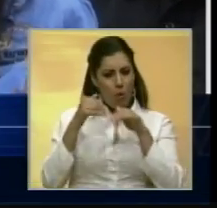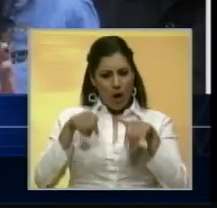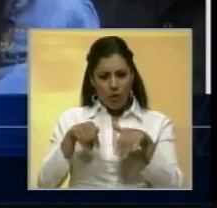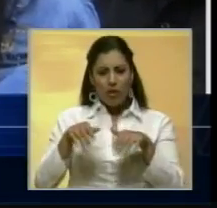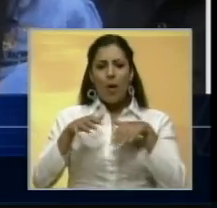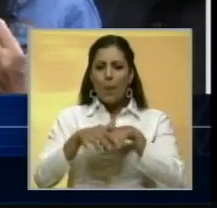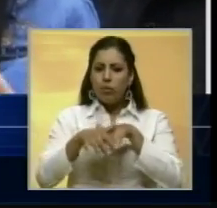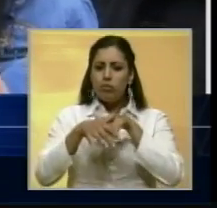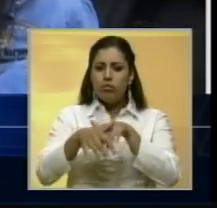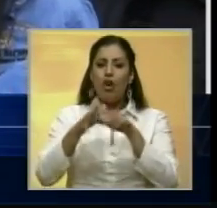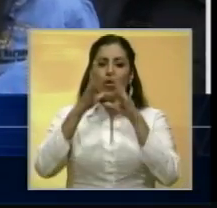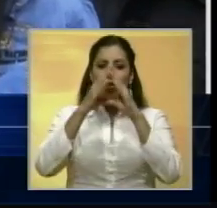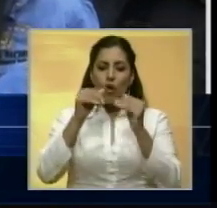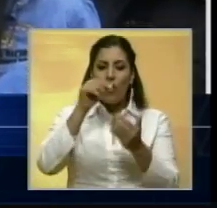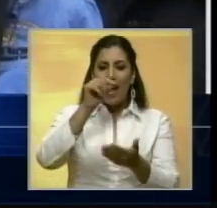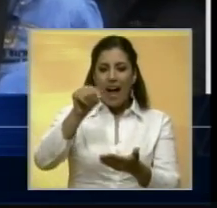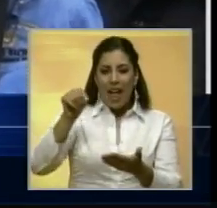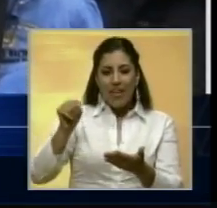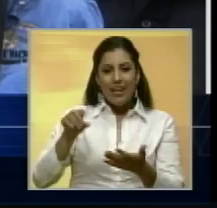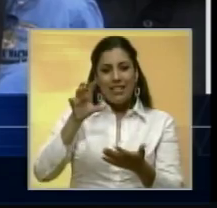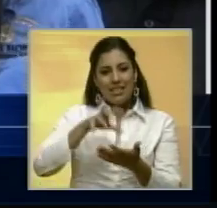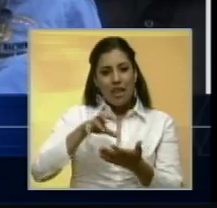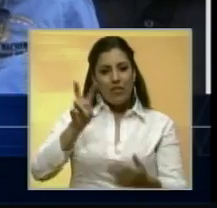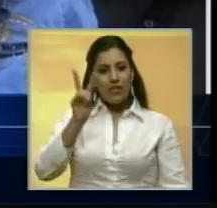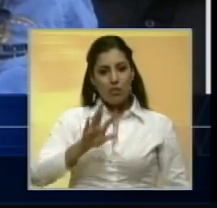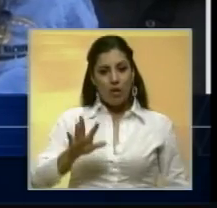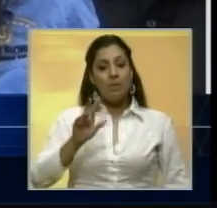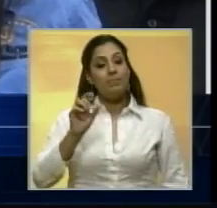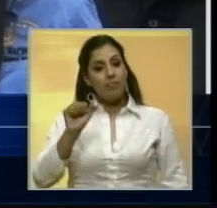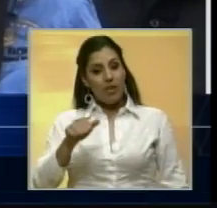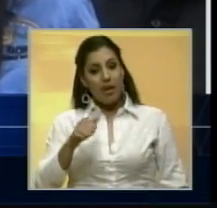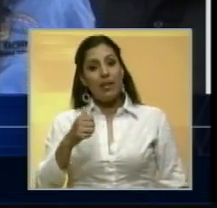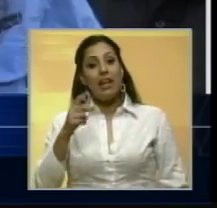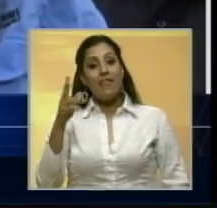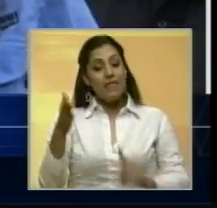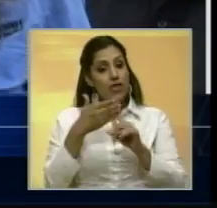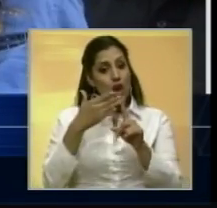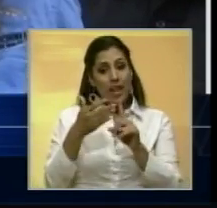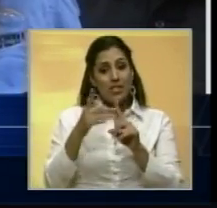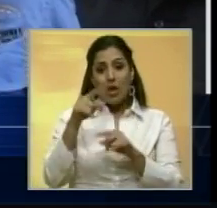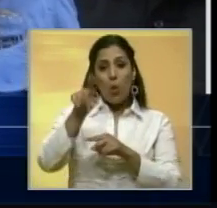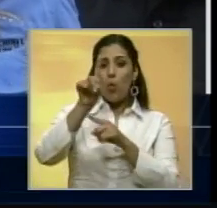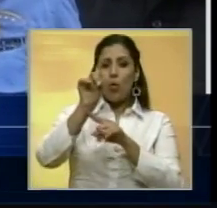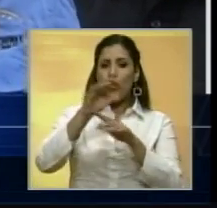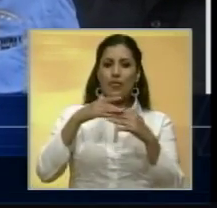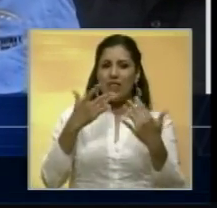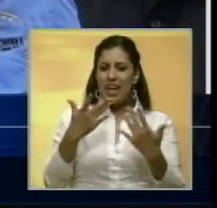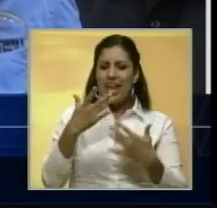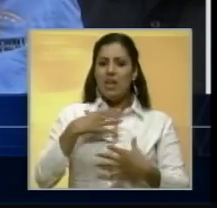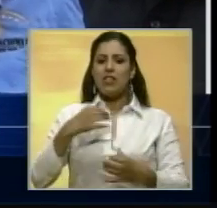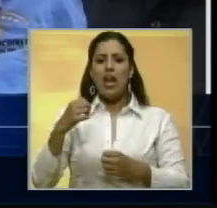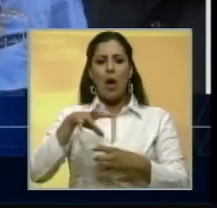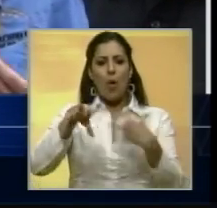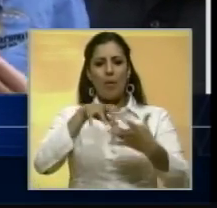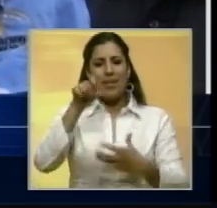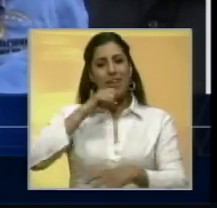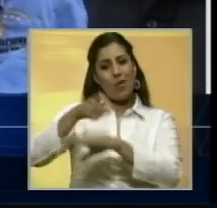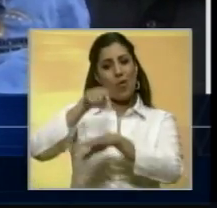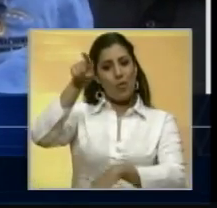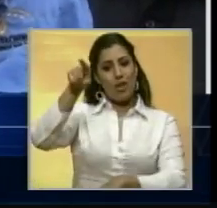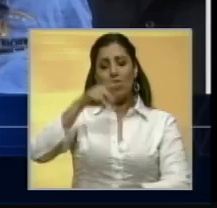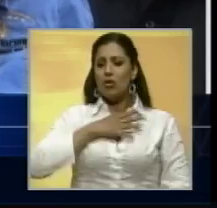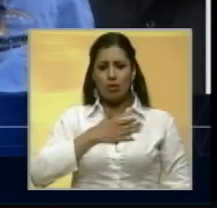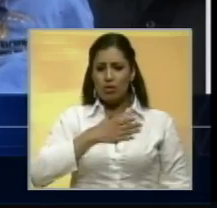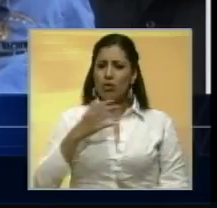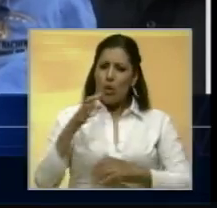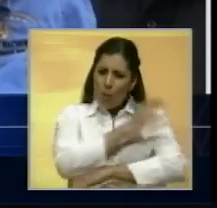se están dando hoy en cada rincón de Venezuela. Y en efecto, la violencia únicamente le interesa al oficialismo. Nosotros queremos paz